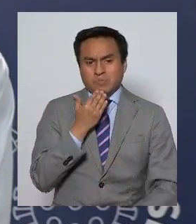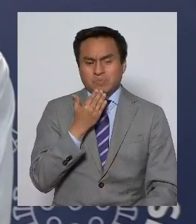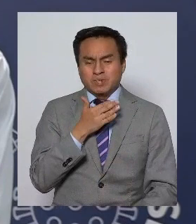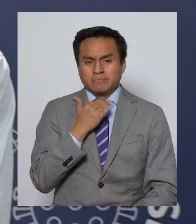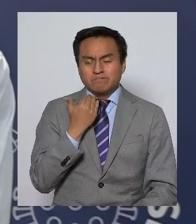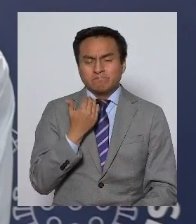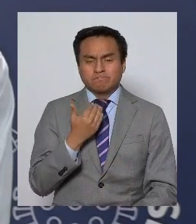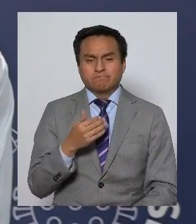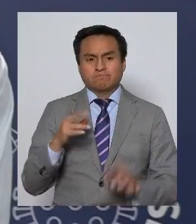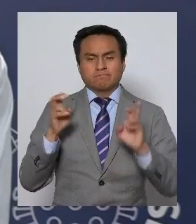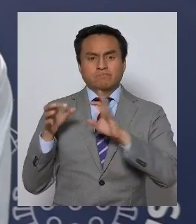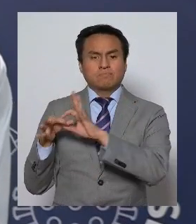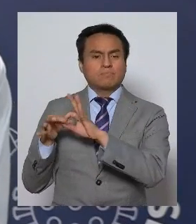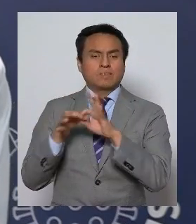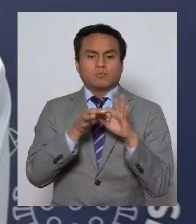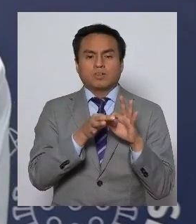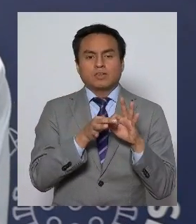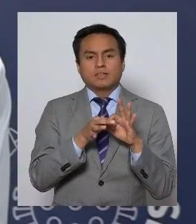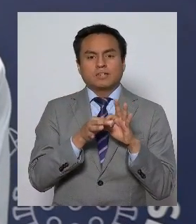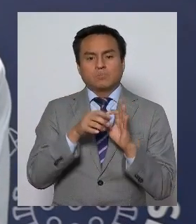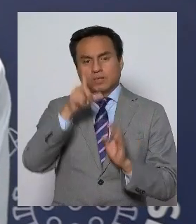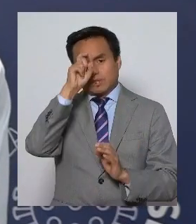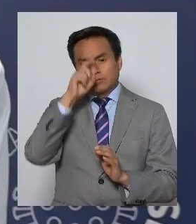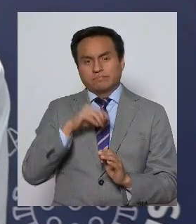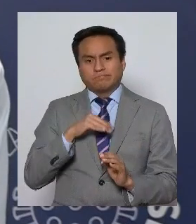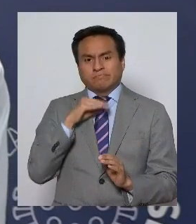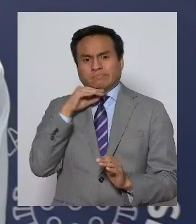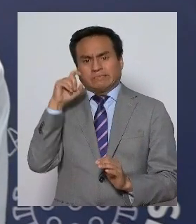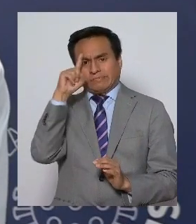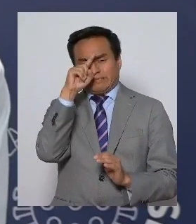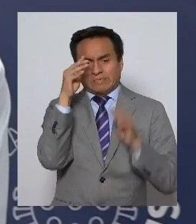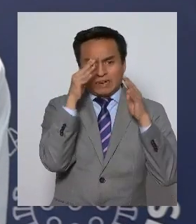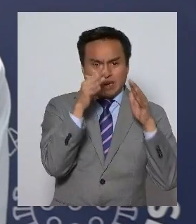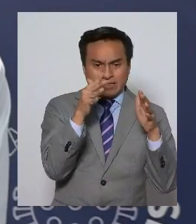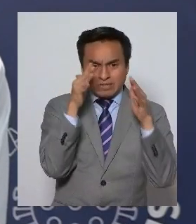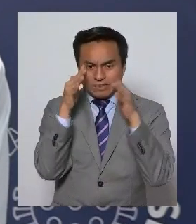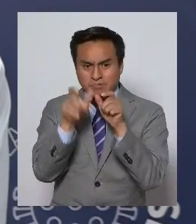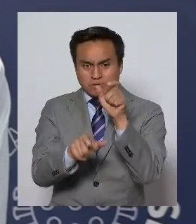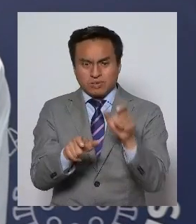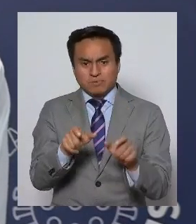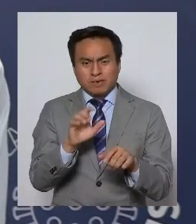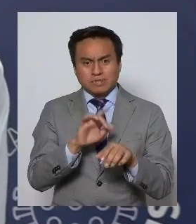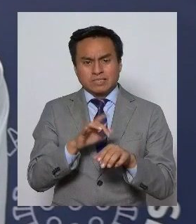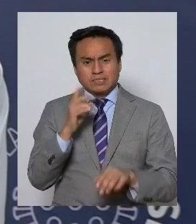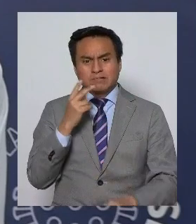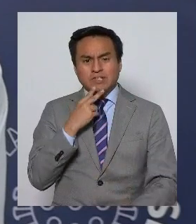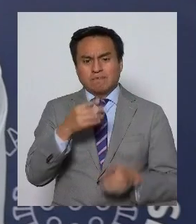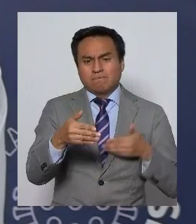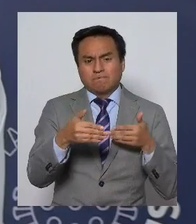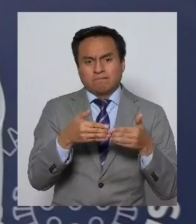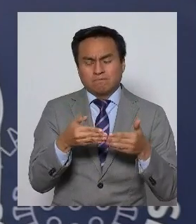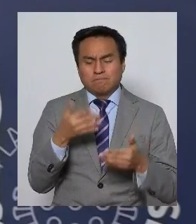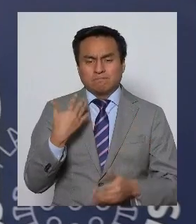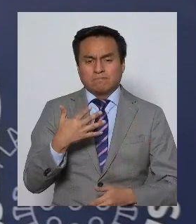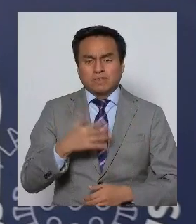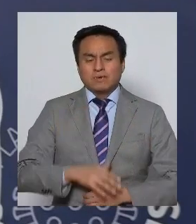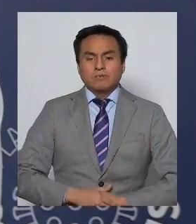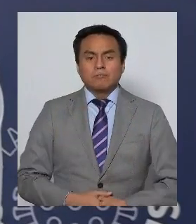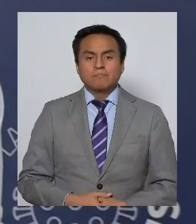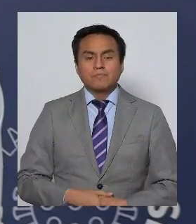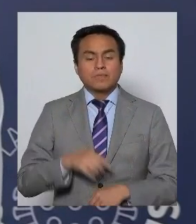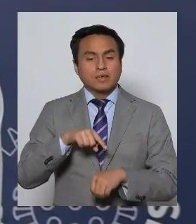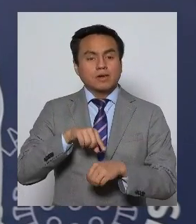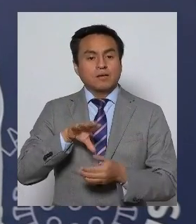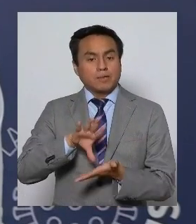producto de la capacidad hospitalaria para atender a los pacientes más críticos. En nuestro